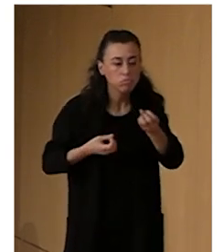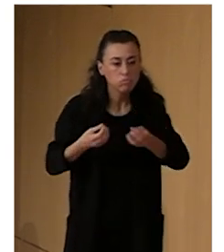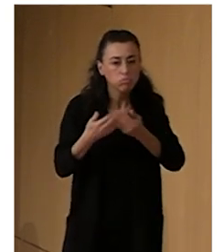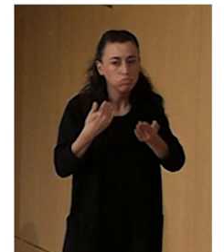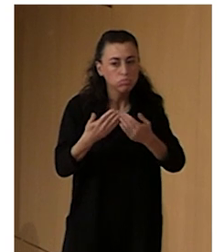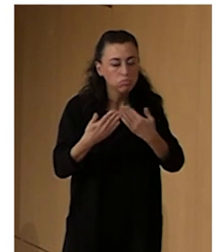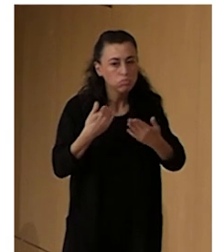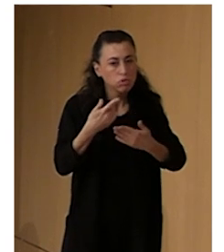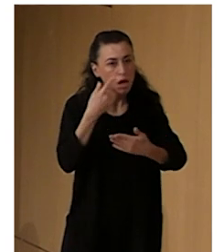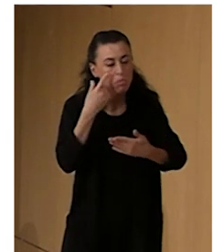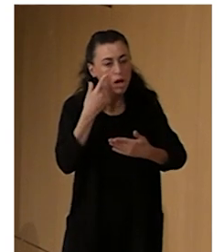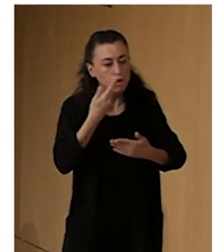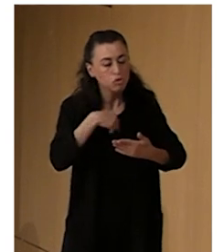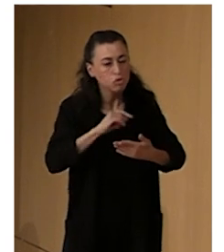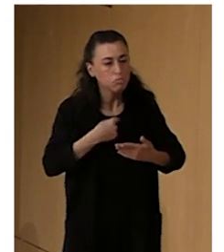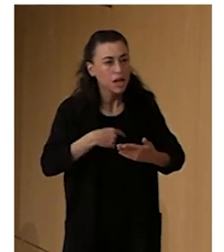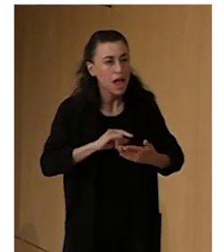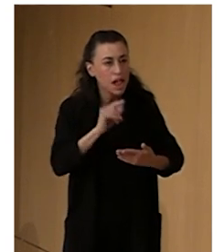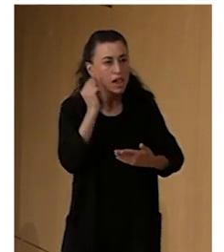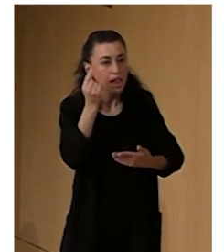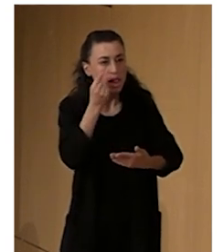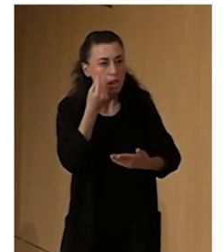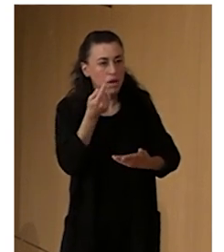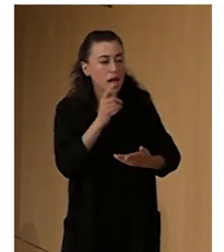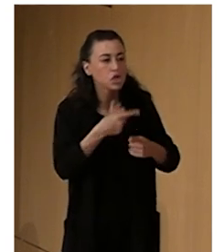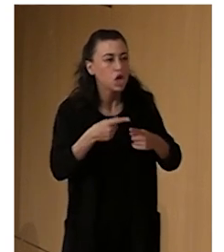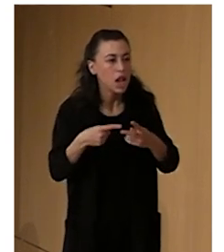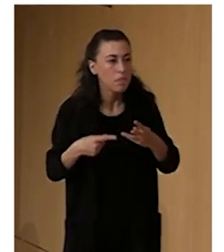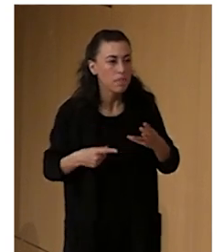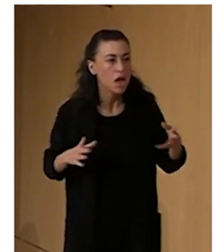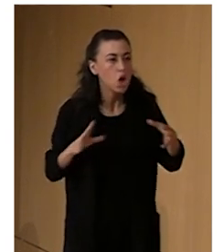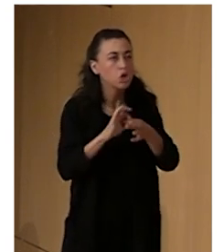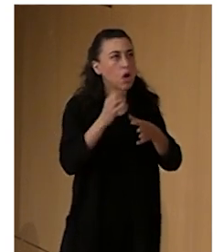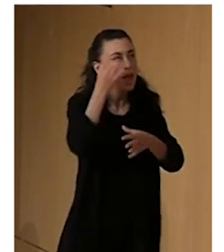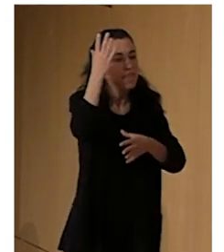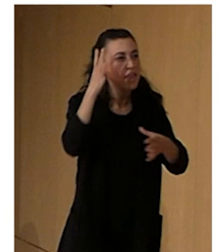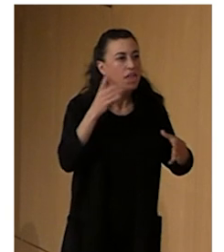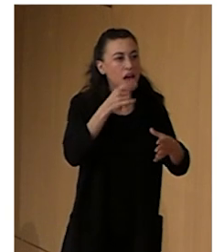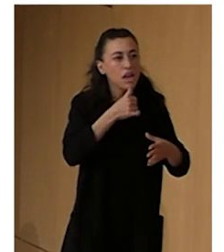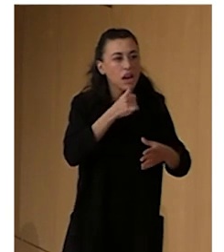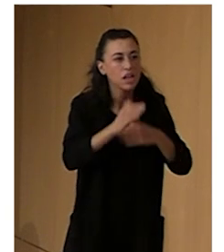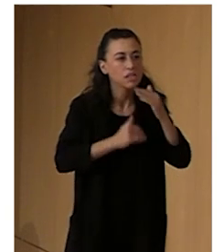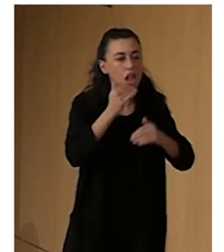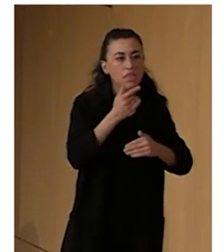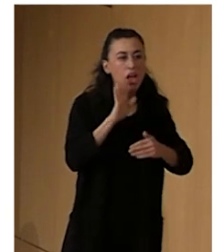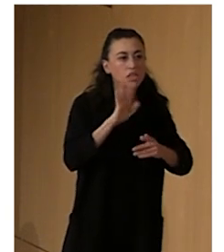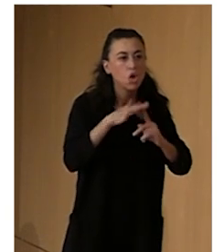esas eh esos elementos no vinculados con esas ideas de resiliencia Y conectarlos con esos contextos